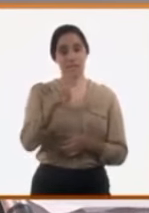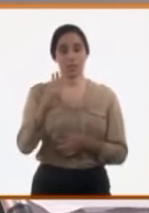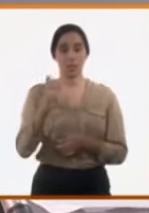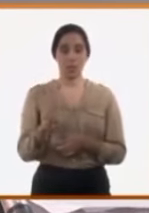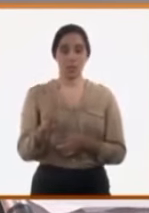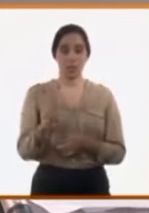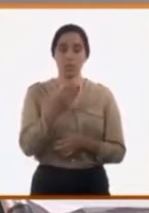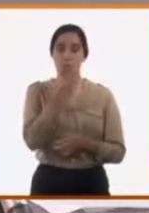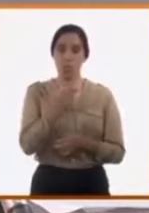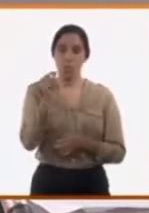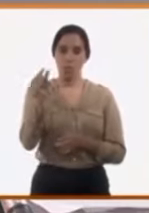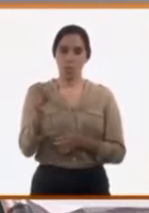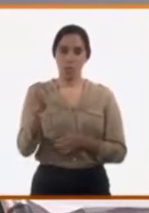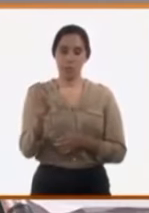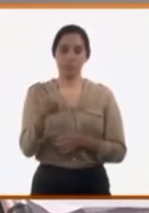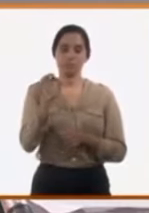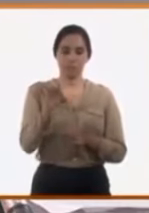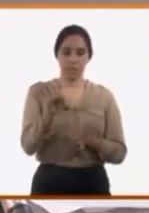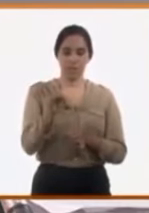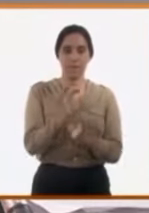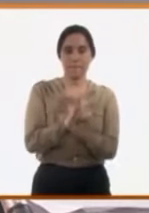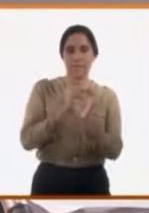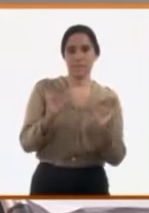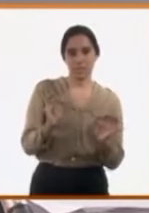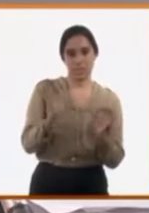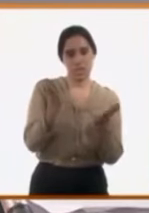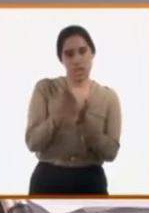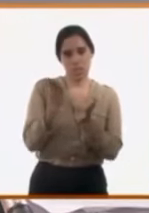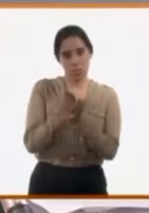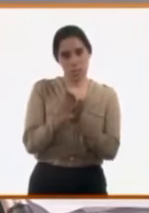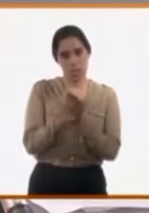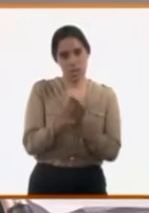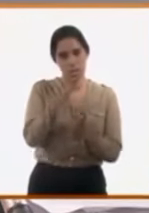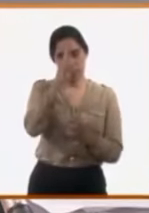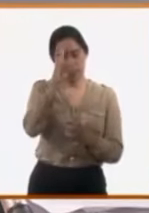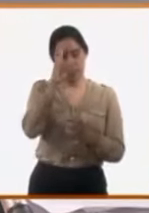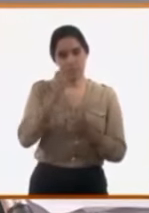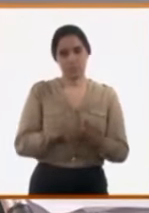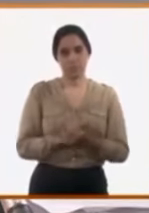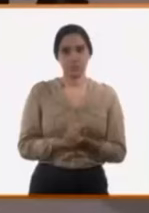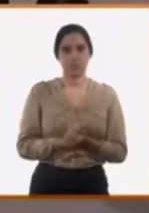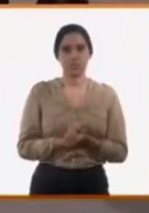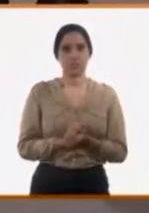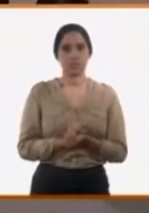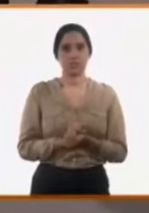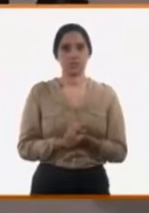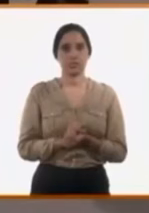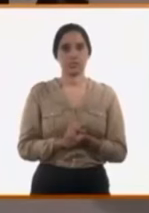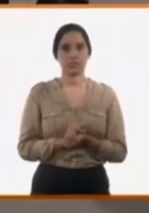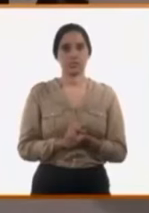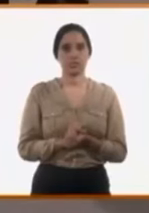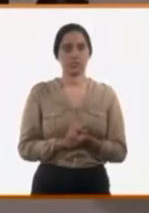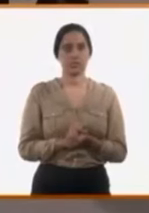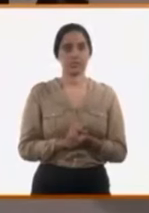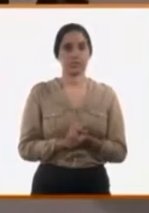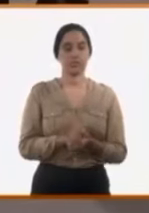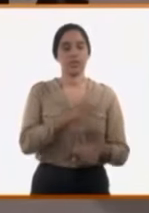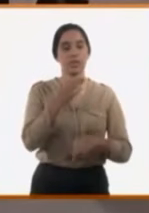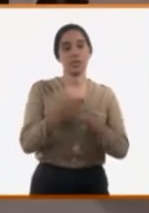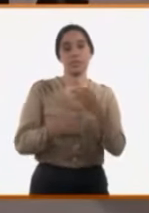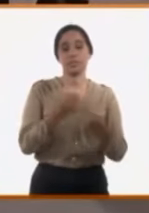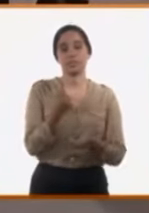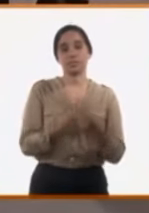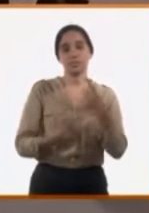experimento cogieron carrera por esa vía mañana tengamos algún reporte de pinate Río que nos ayude a entender un poquito Cómo se ha hecho Ah ahí vamos a escuchar seguro